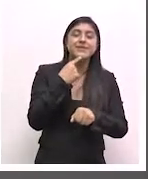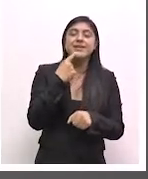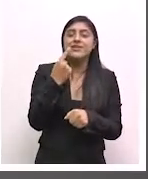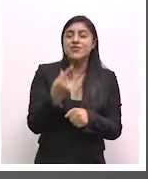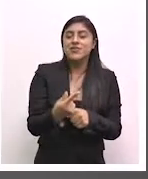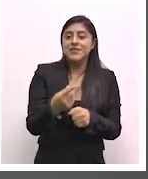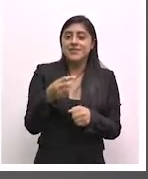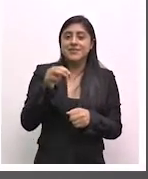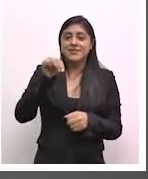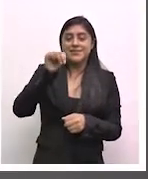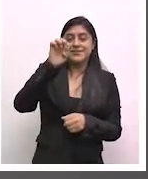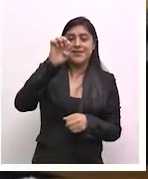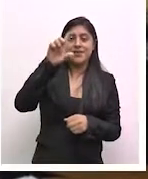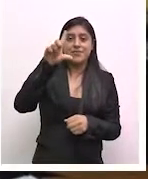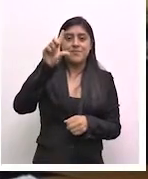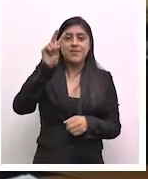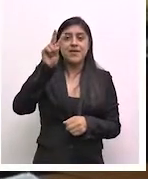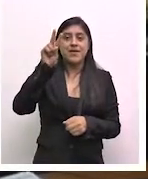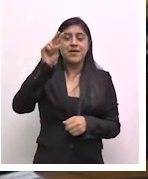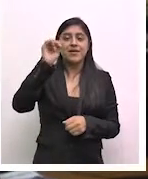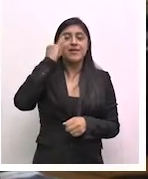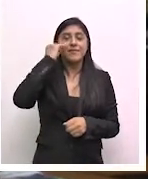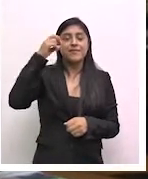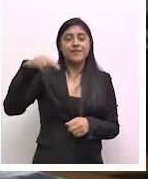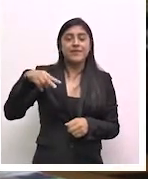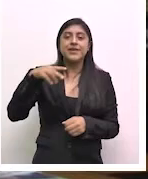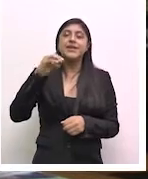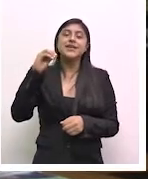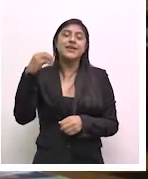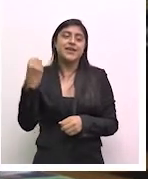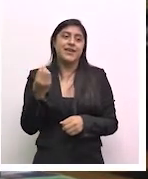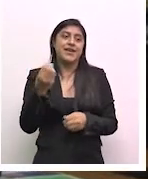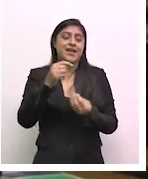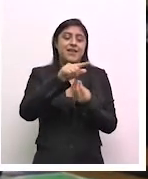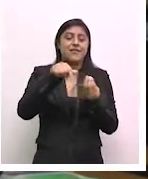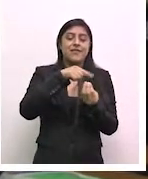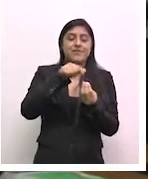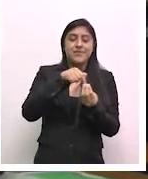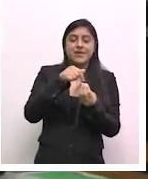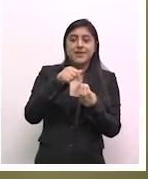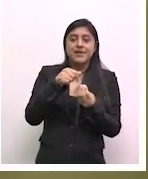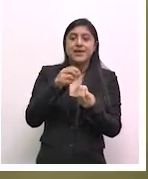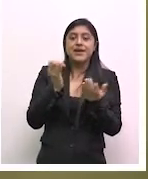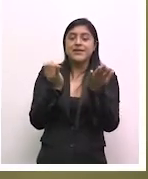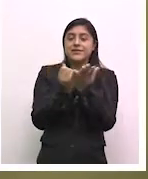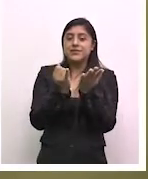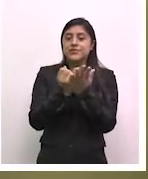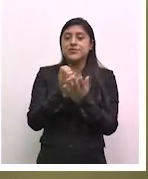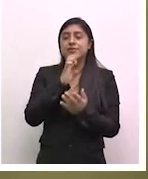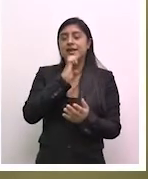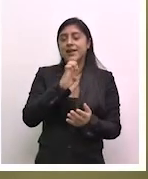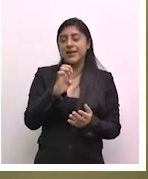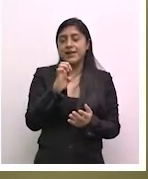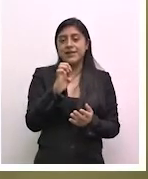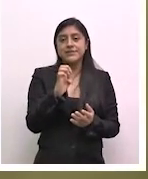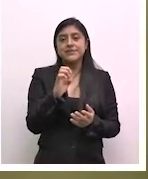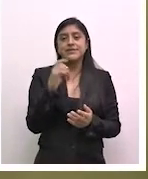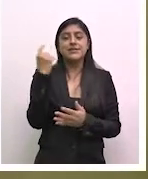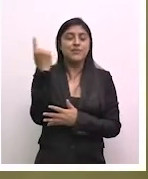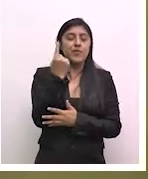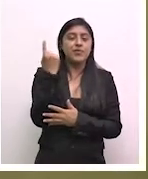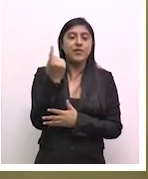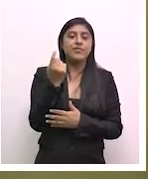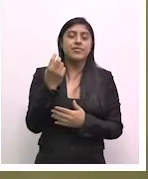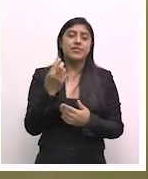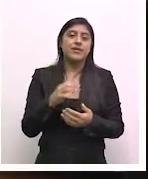porque me alguien se toma muy en serio que sus compañeros de trabajo son su familia y que la armonía les permite dar un buen servicio al usuario